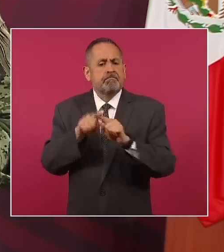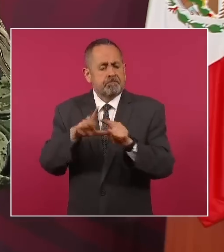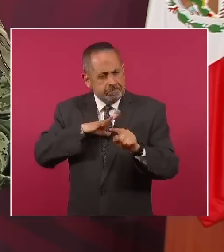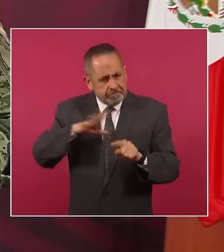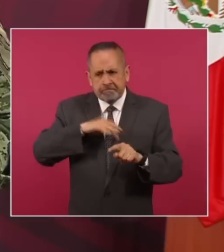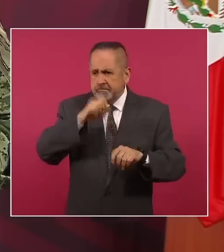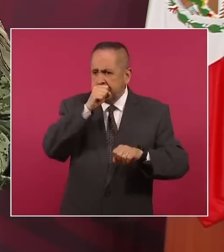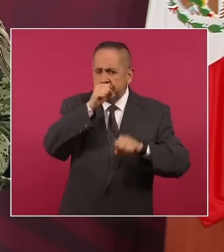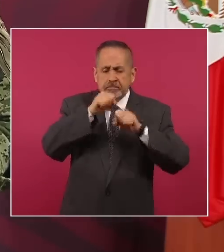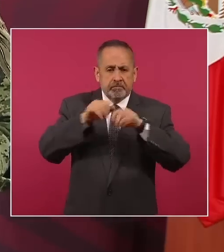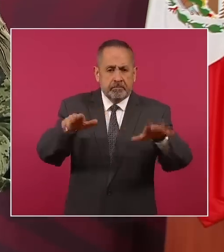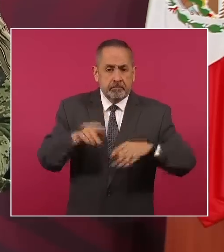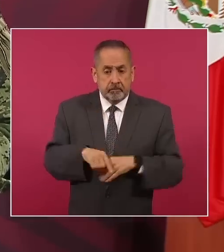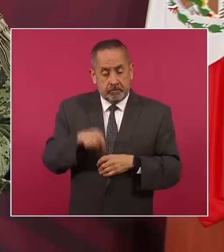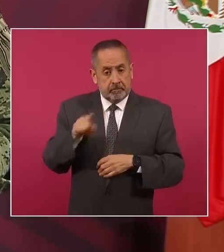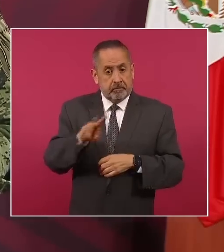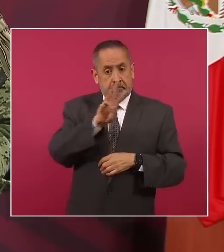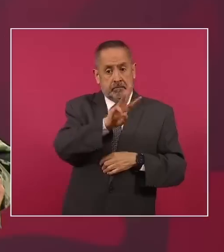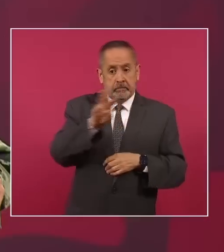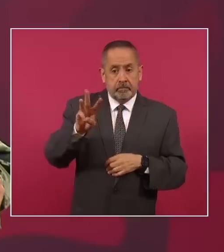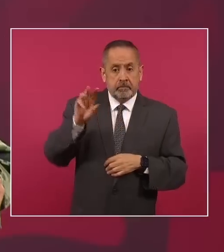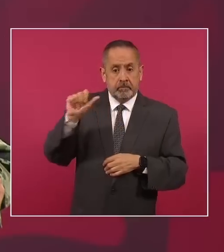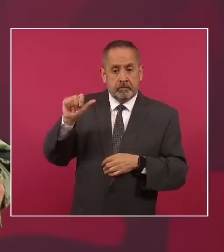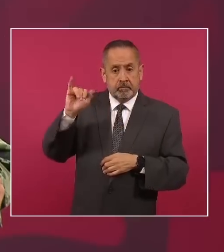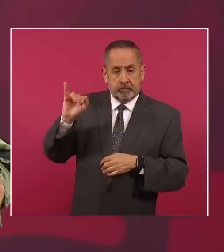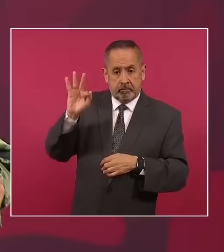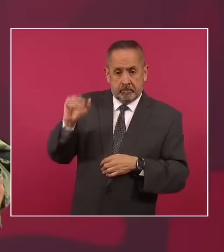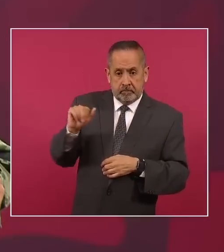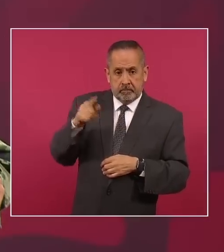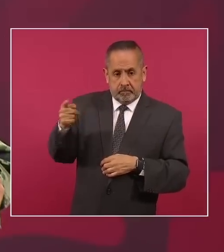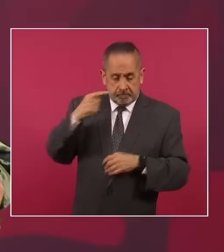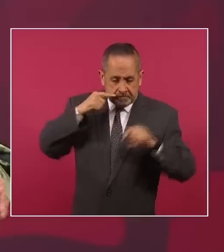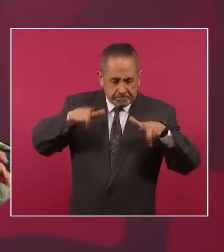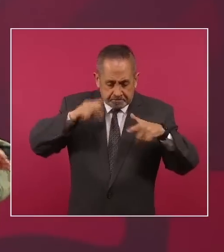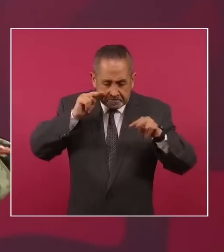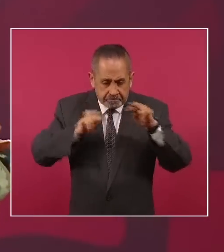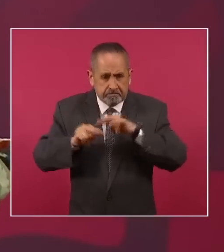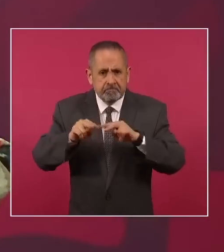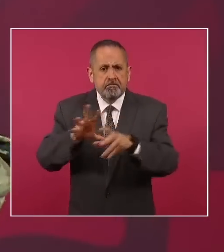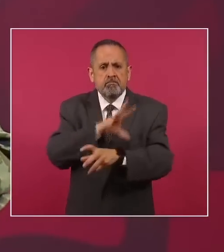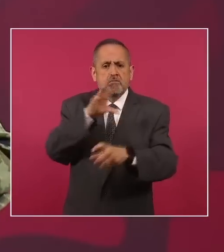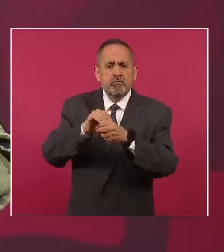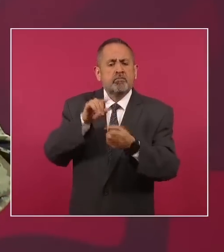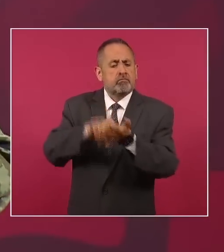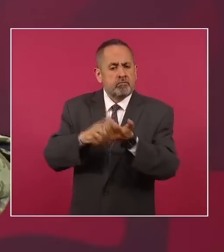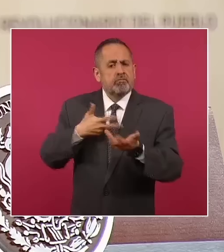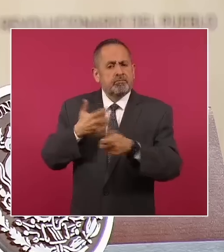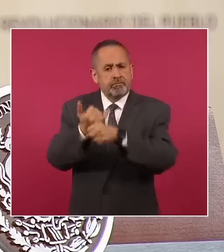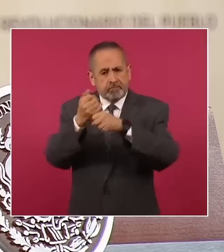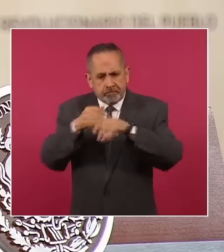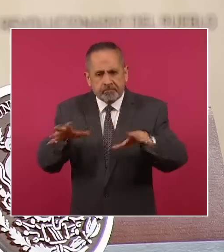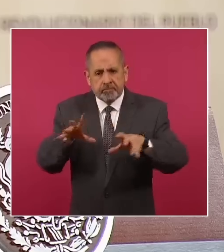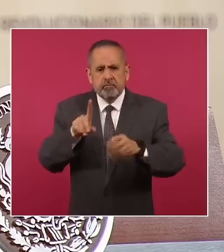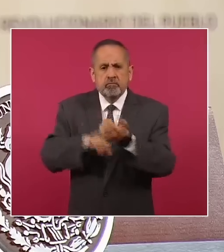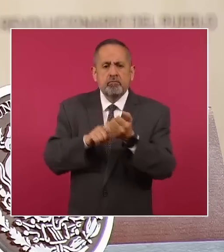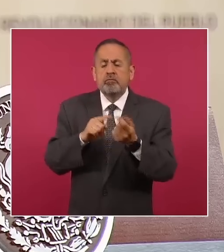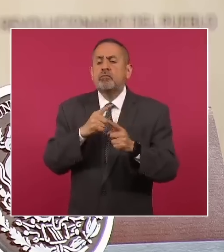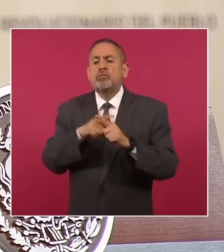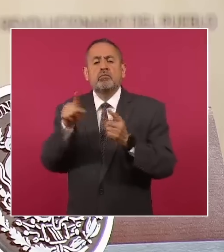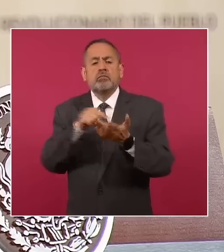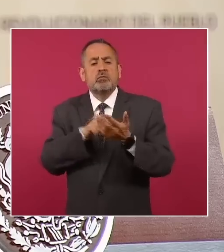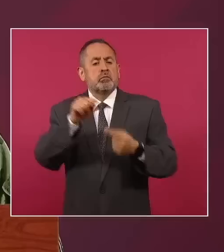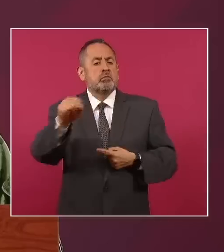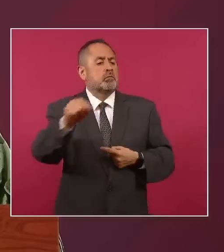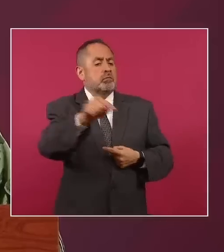especialmente la página del iPad del aeropuerto su página web tiene toda esta información Incluyendo los sitios de interés